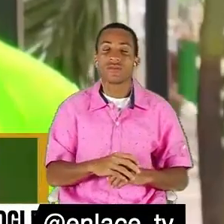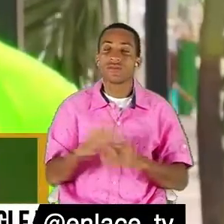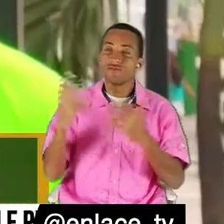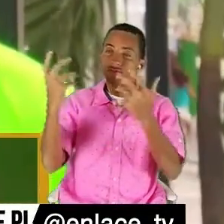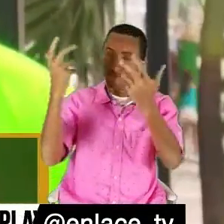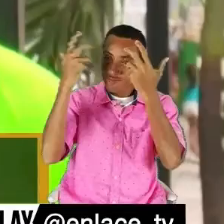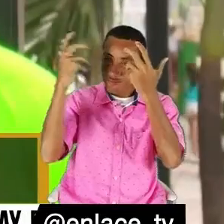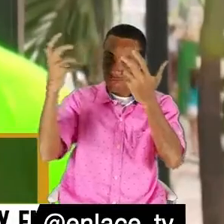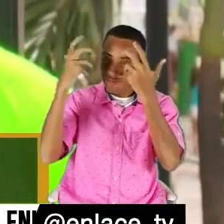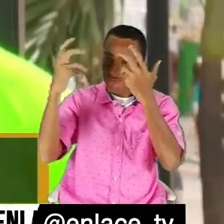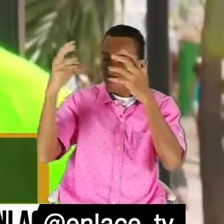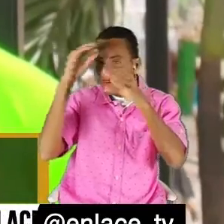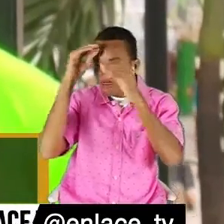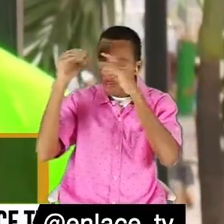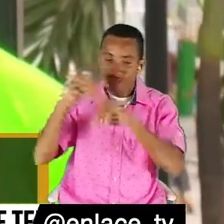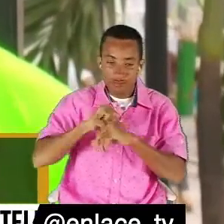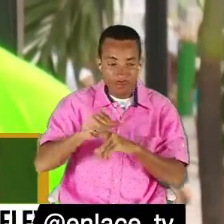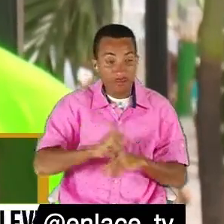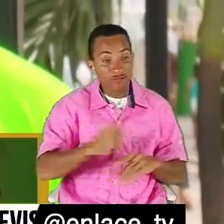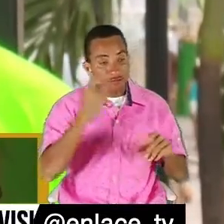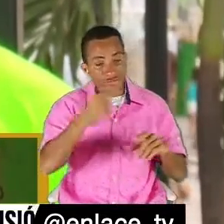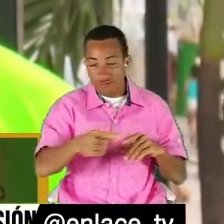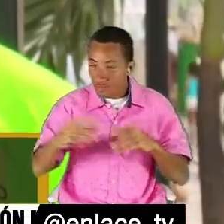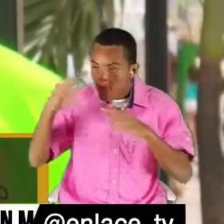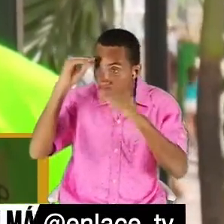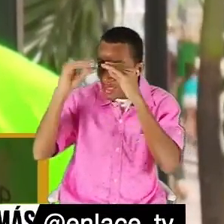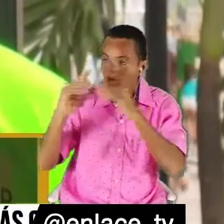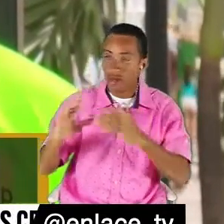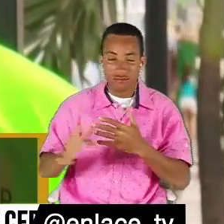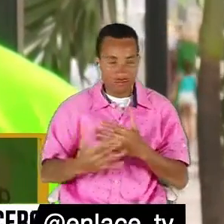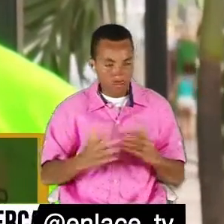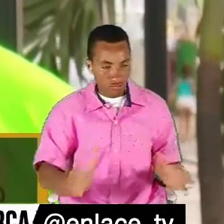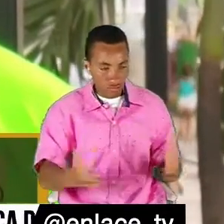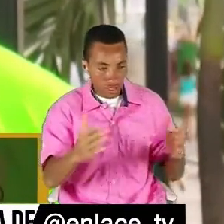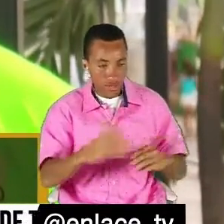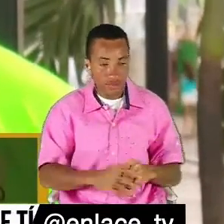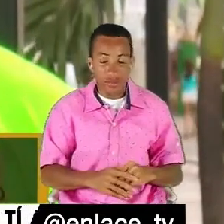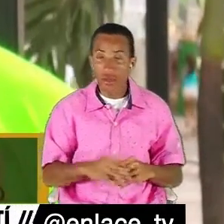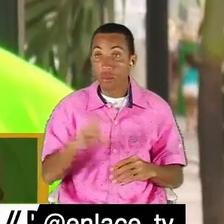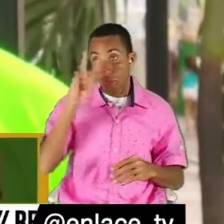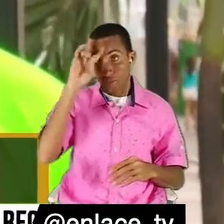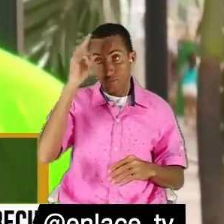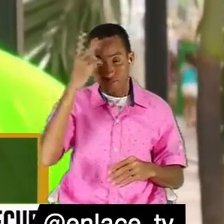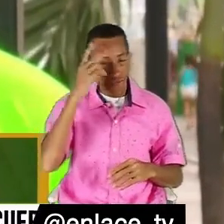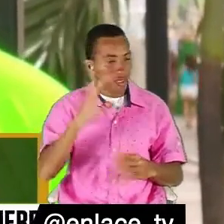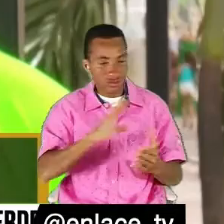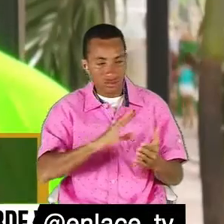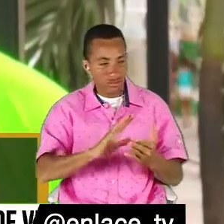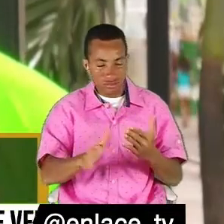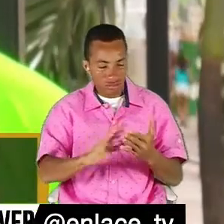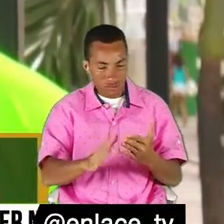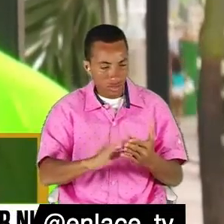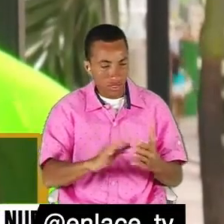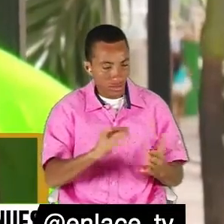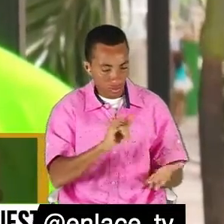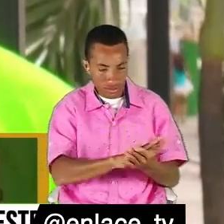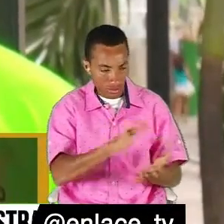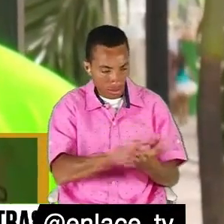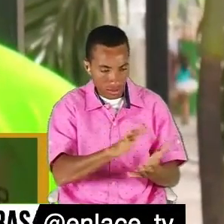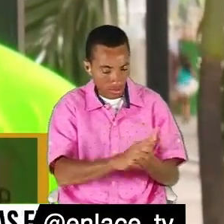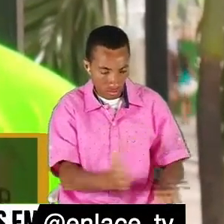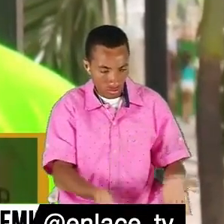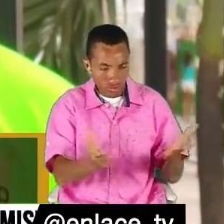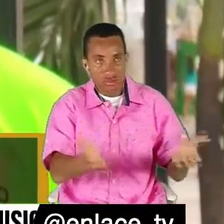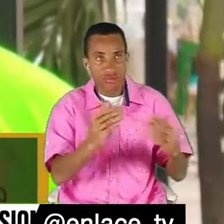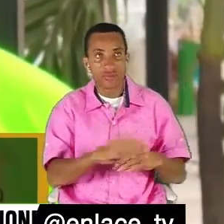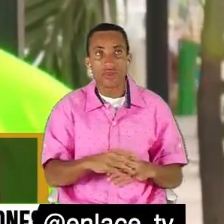entrenó y con selecciones Barranca. Y lo animaba uno cuando uno le embarraba. No sé, que se equivoca el que está en el campo. El que está en la tribuna no se equivoca. Arriba, ahí me hicieron un